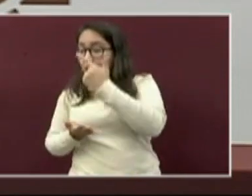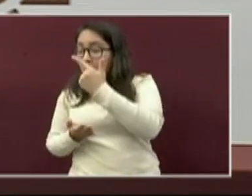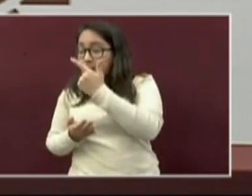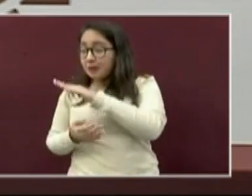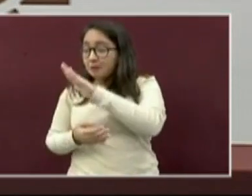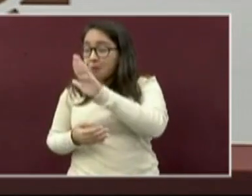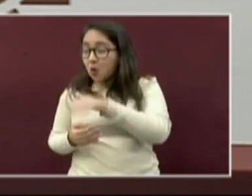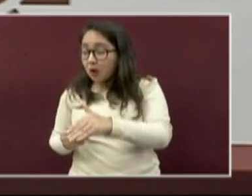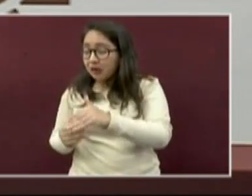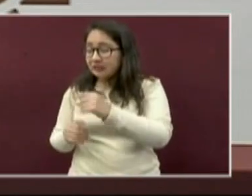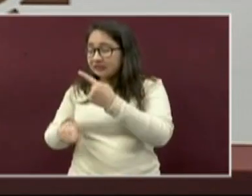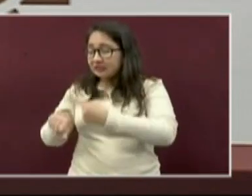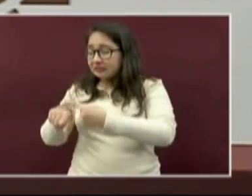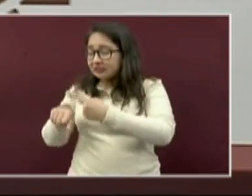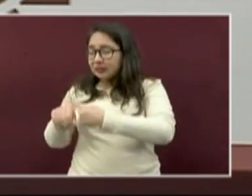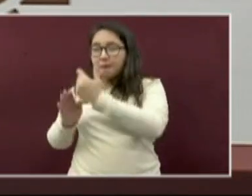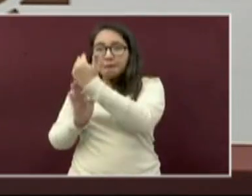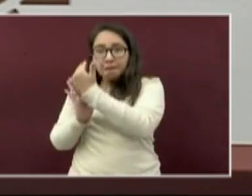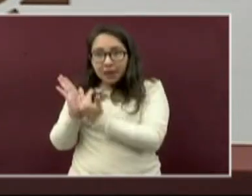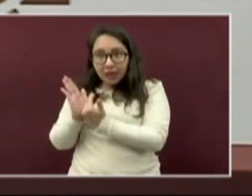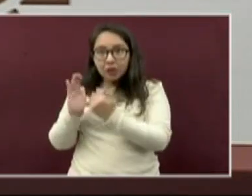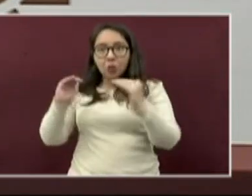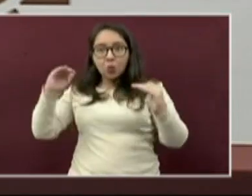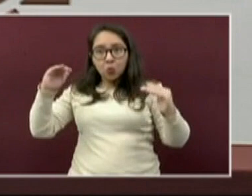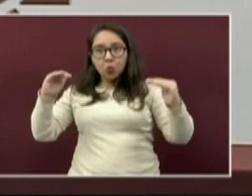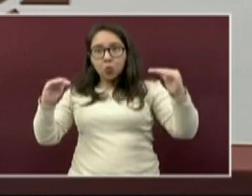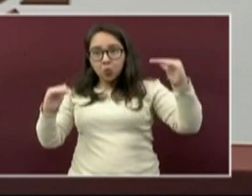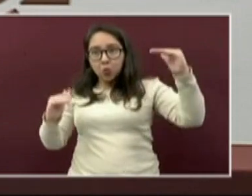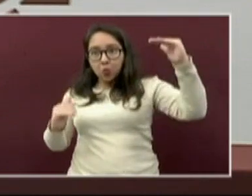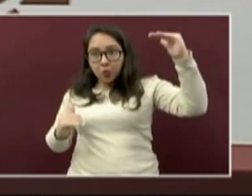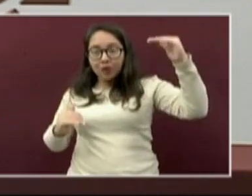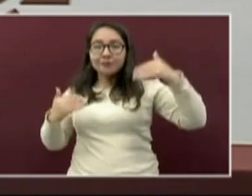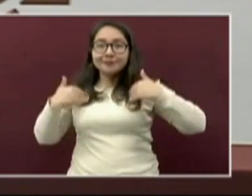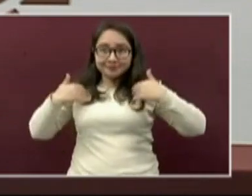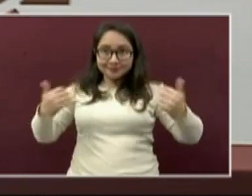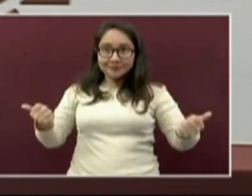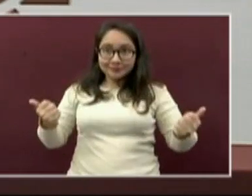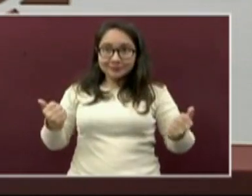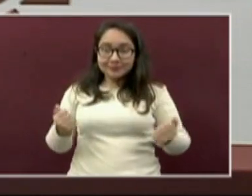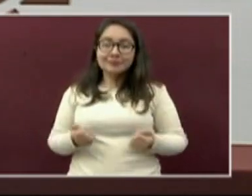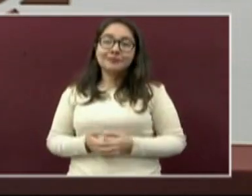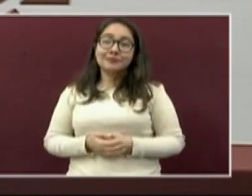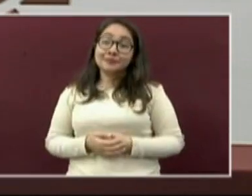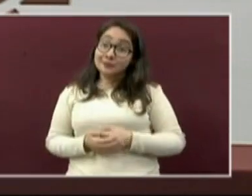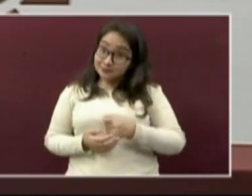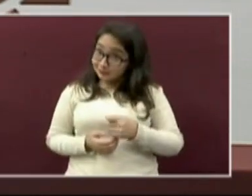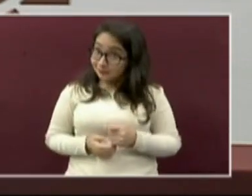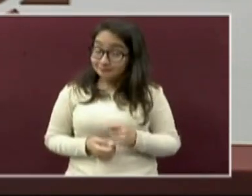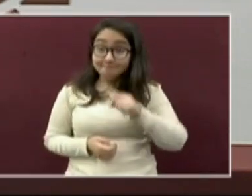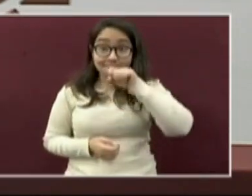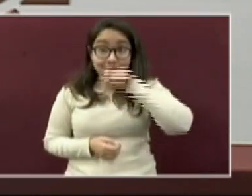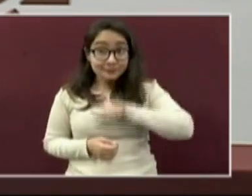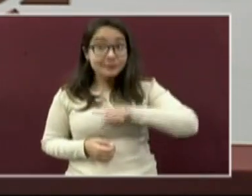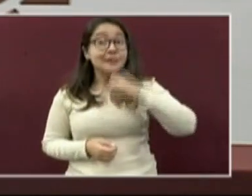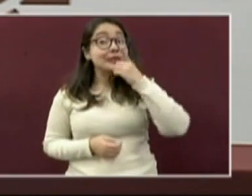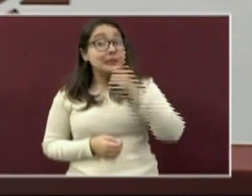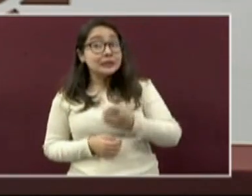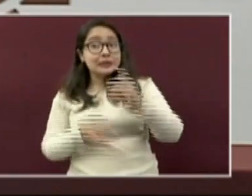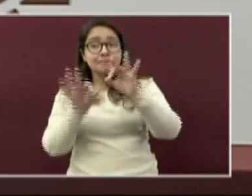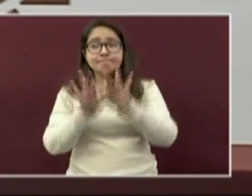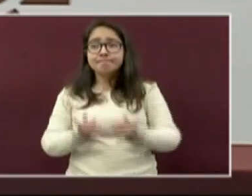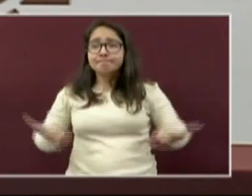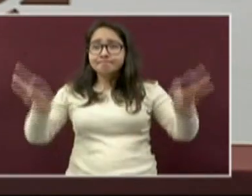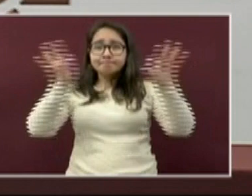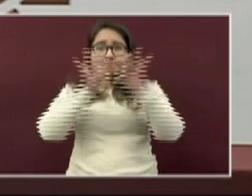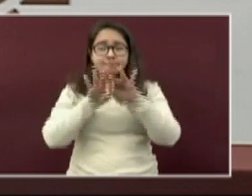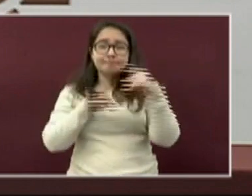supuesto menos tragedias de muerte por kobe 19 quiero también subrayar lo que